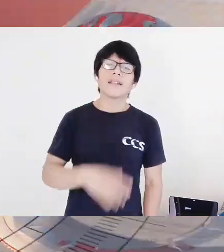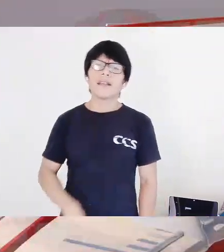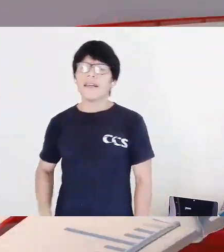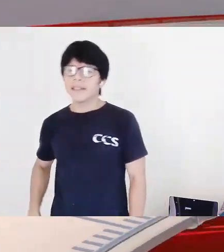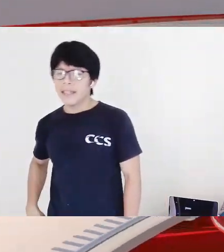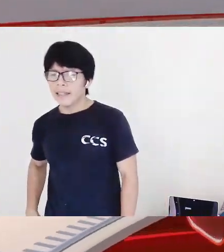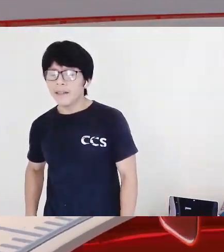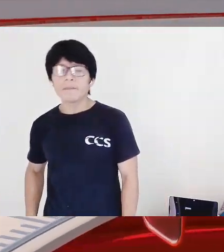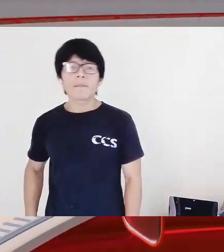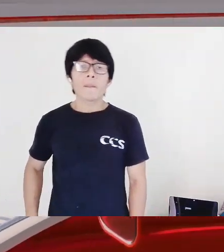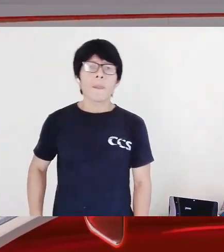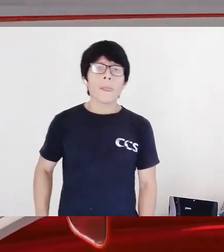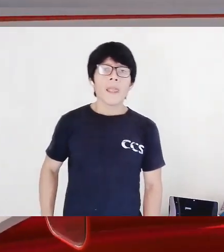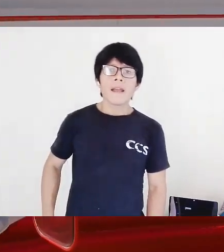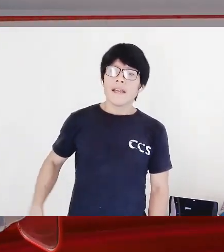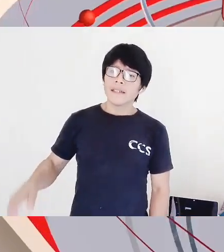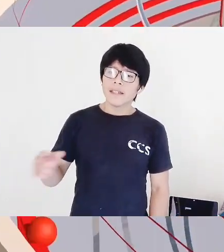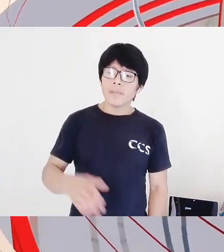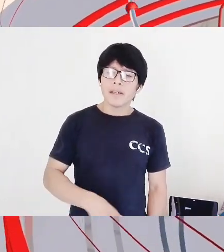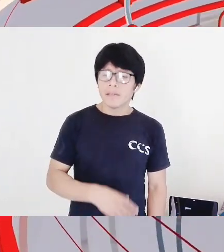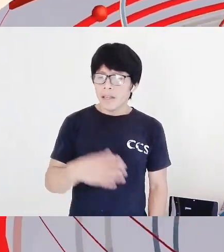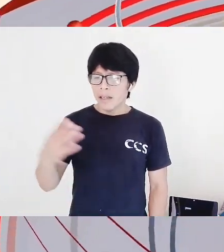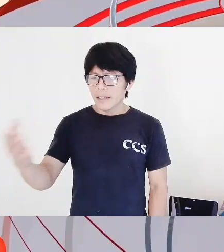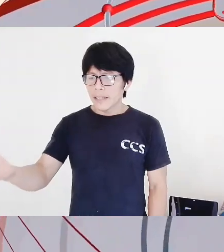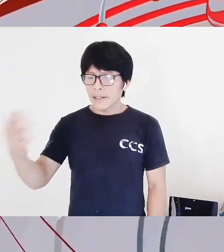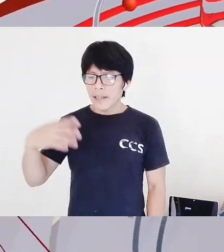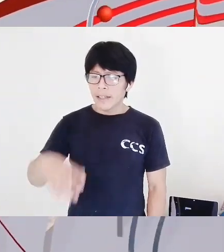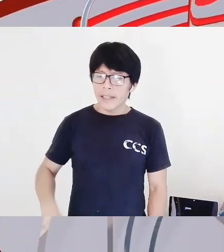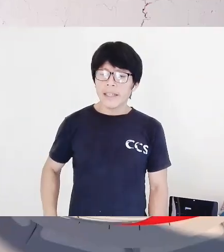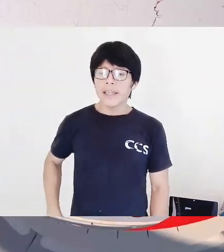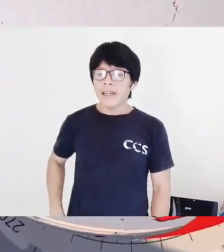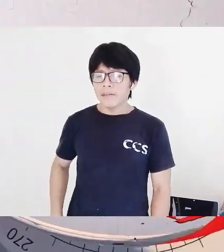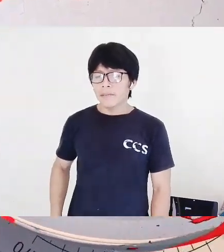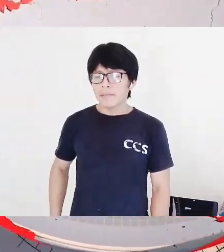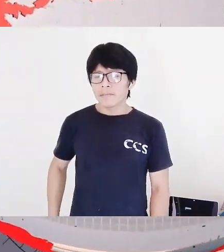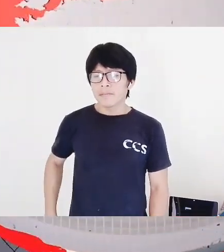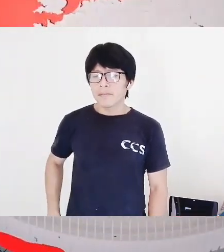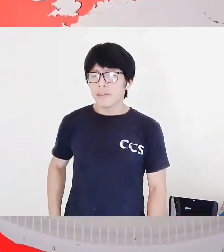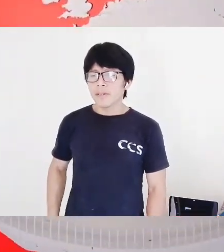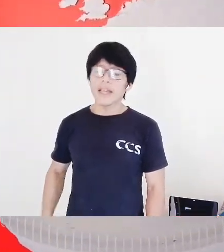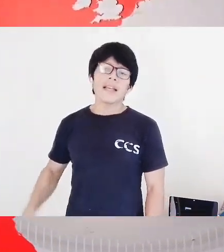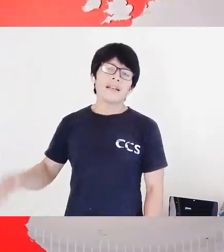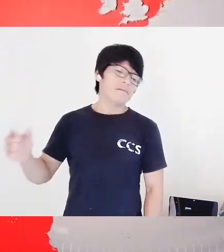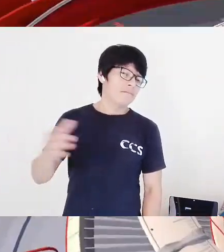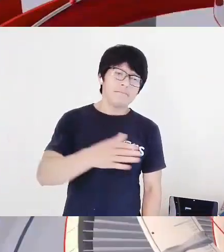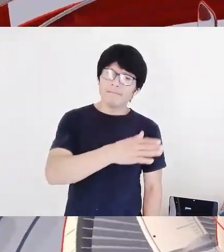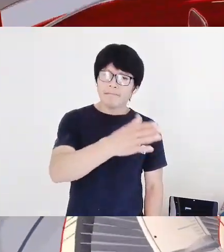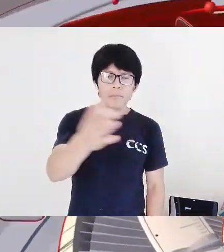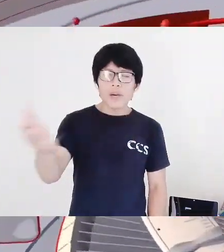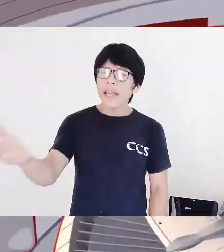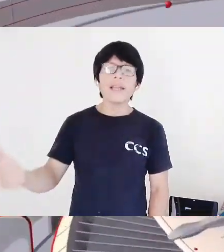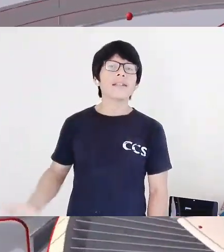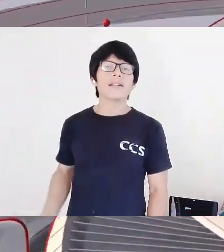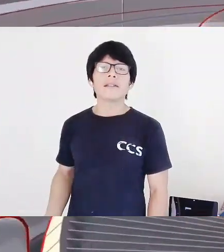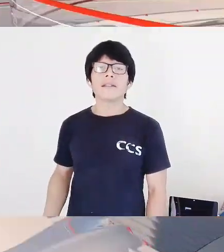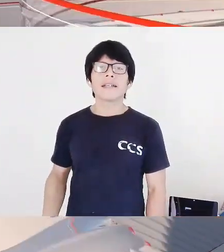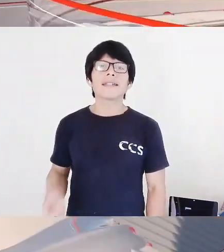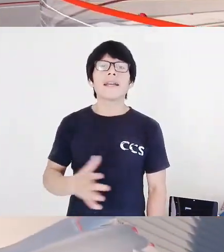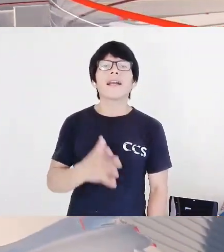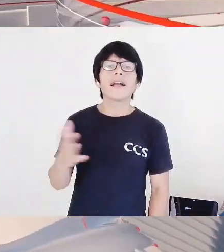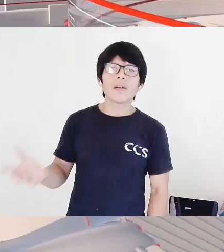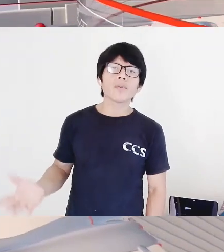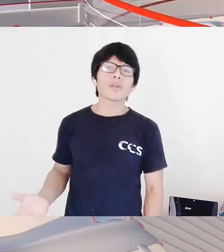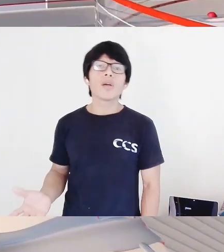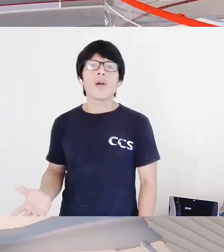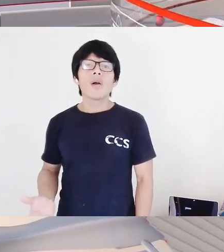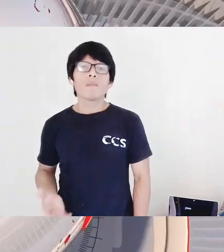la secretaria de Hacienda, está también la secretaria de Energía, o sea, mujeres que